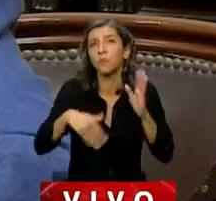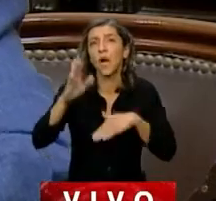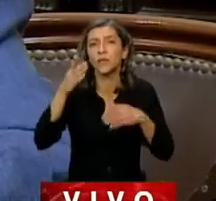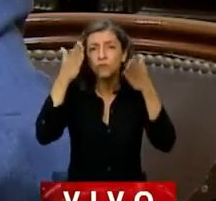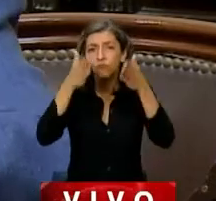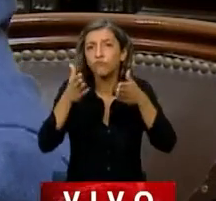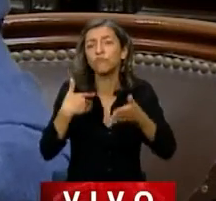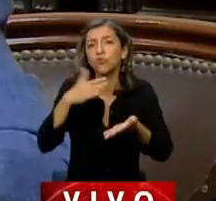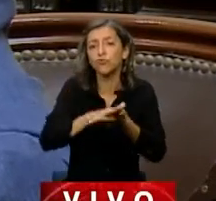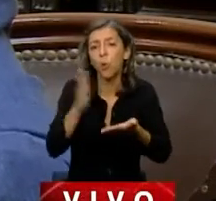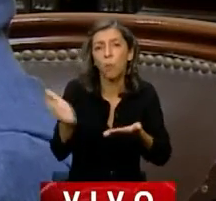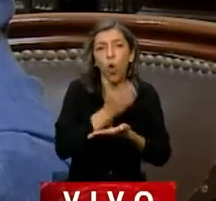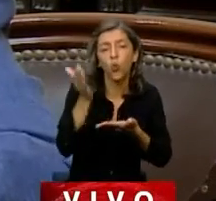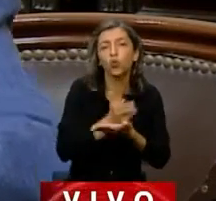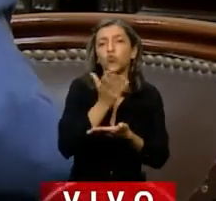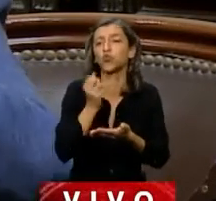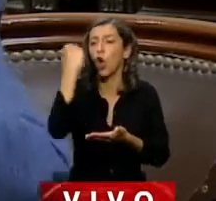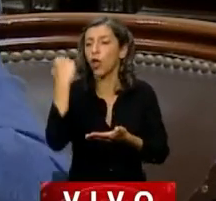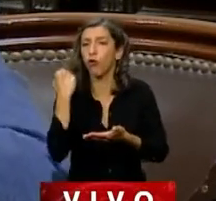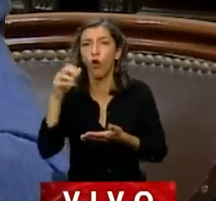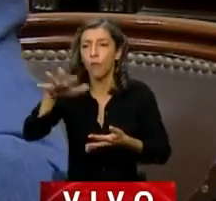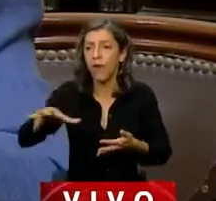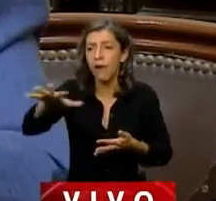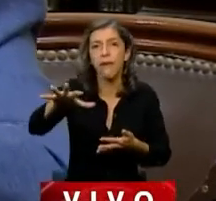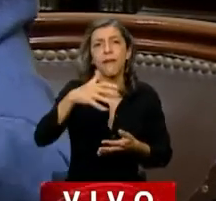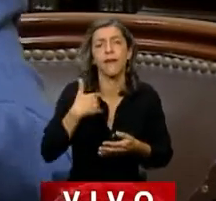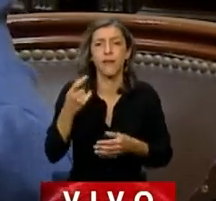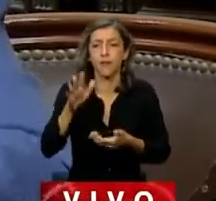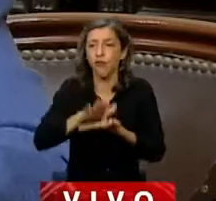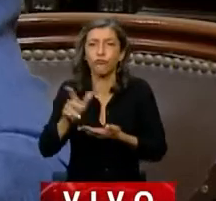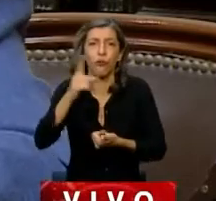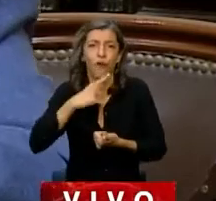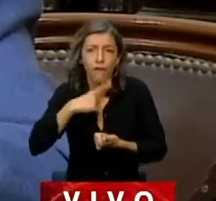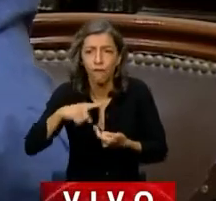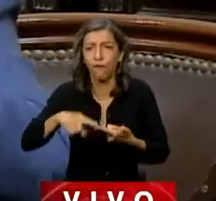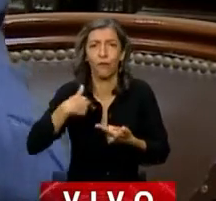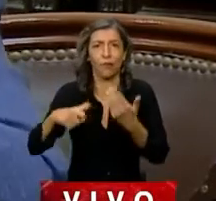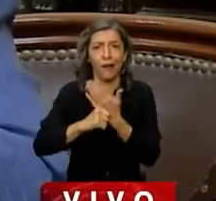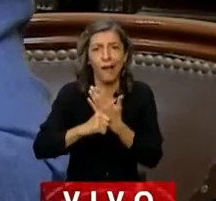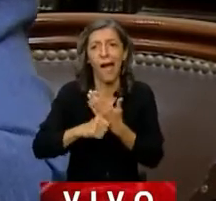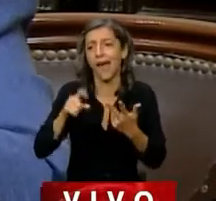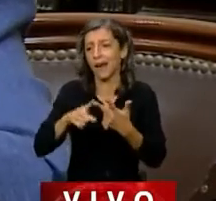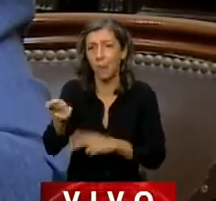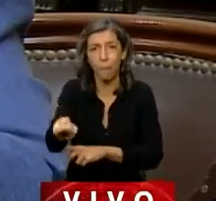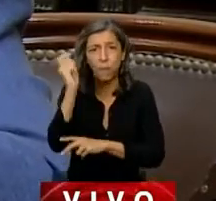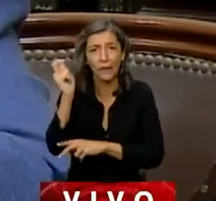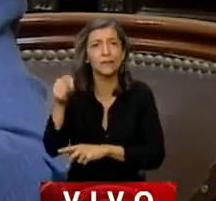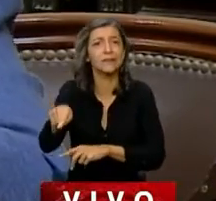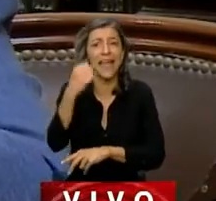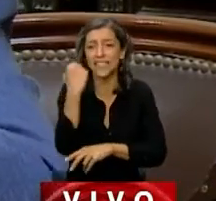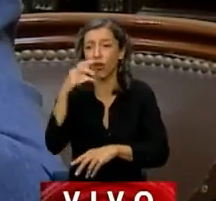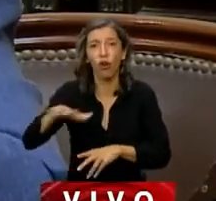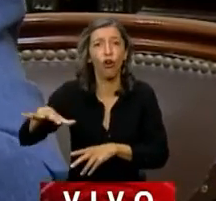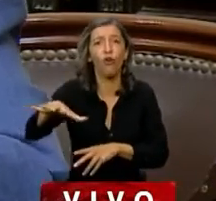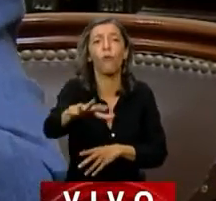por ejemplo, de nuestras economías regionales, de nuestra fruticultura, de nuestra carne, de la pesca. ¿Qué va a pasar con todos